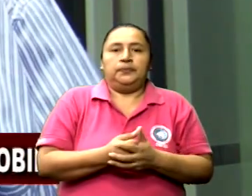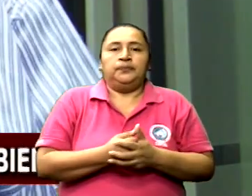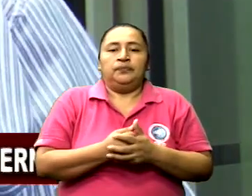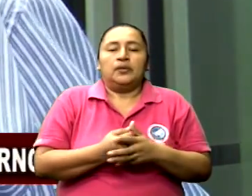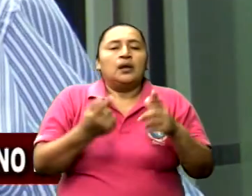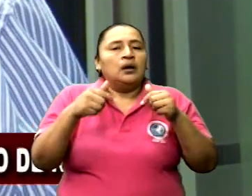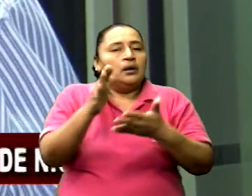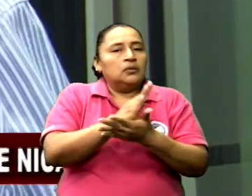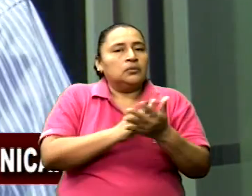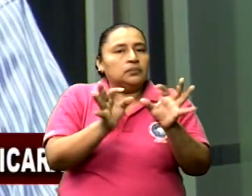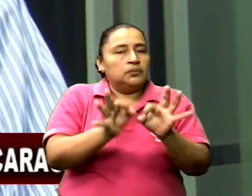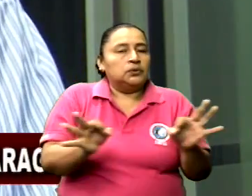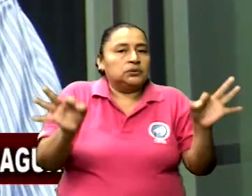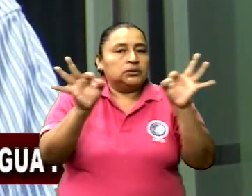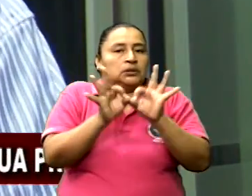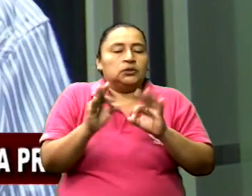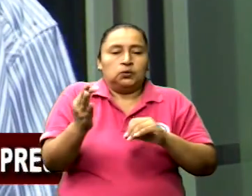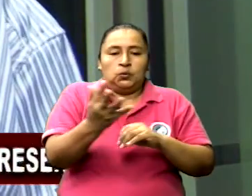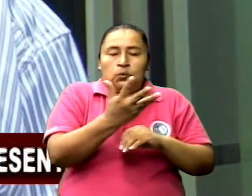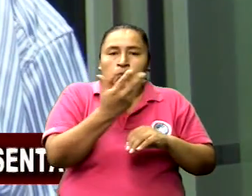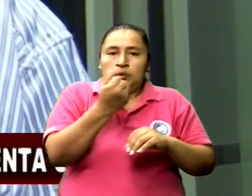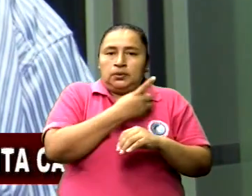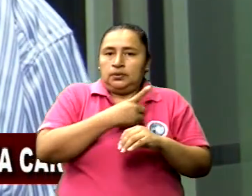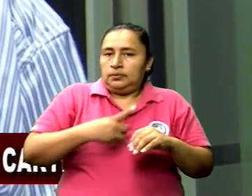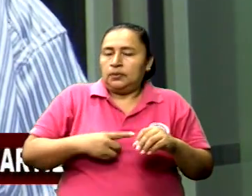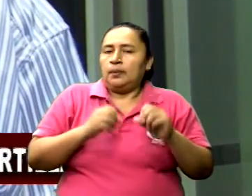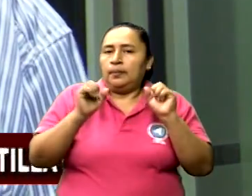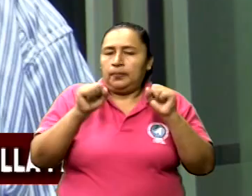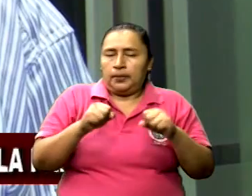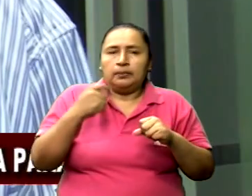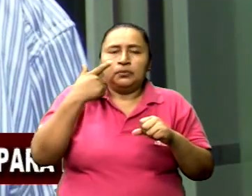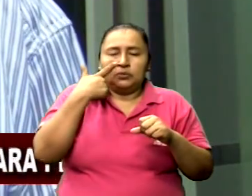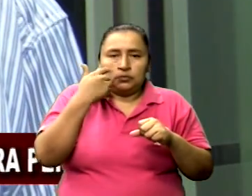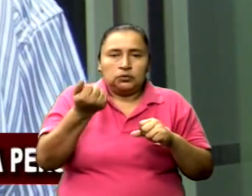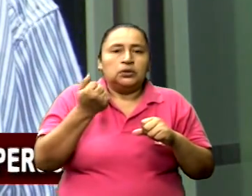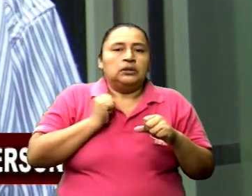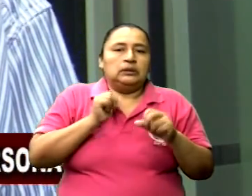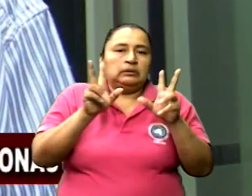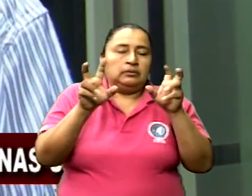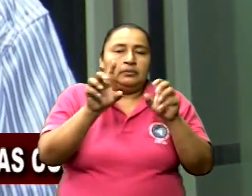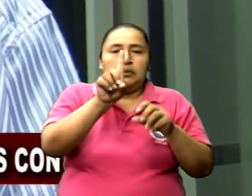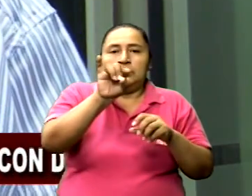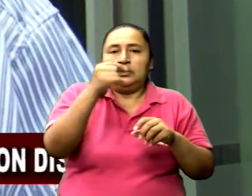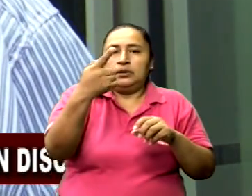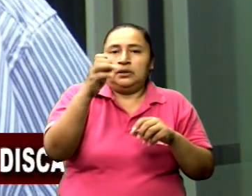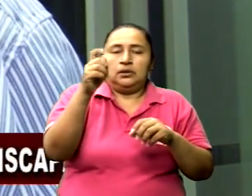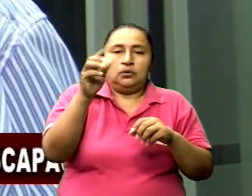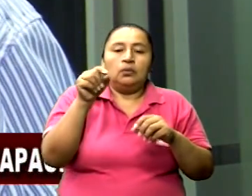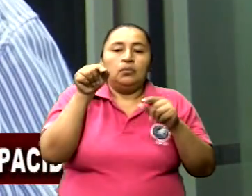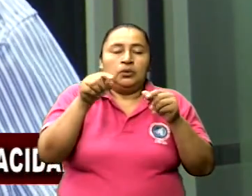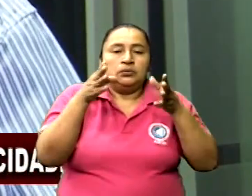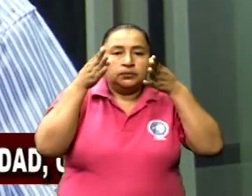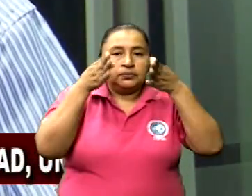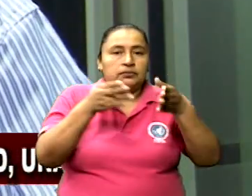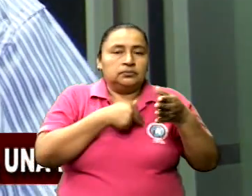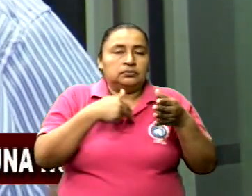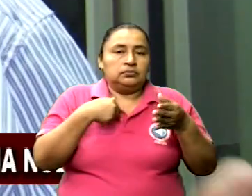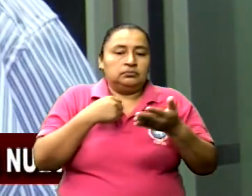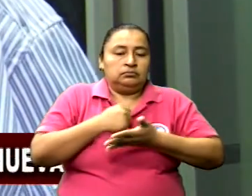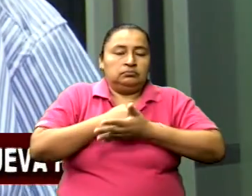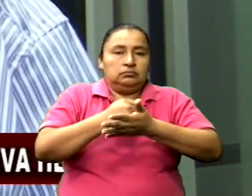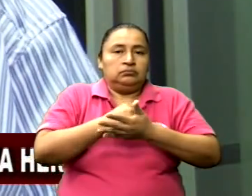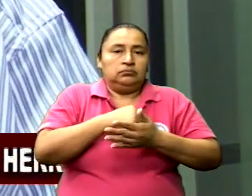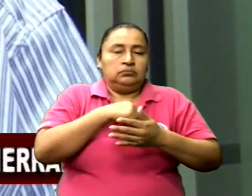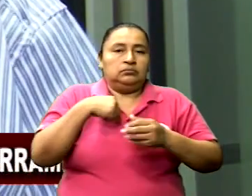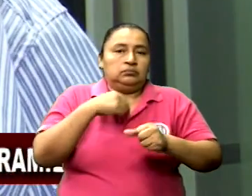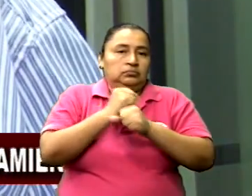Es algo muy importante que todos los diputados manejemos esta situación del digesto jurídico, porque esto nos está enmarcando para hacer nuestro